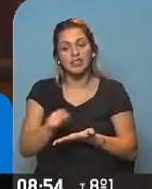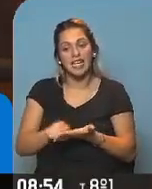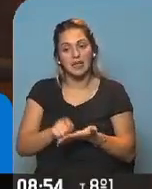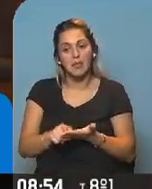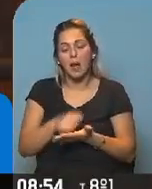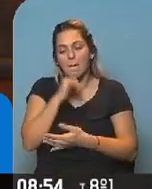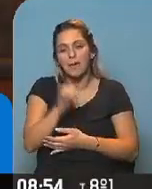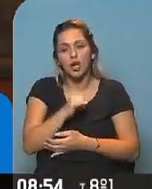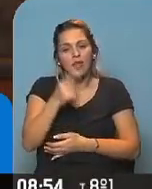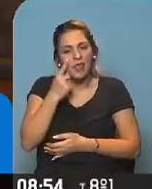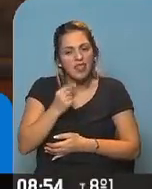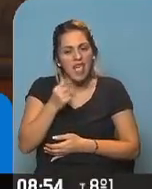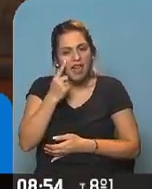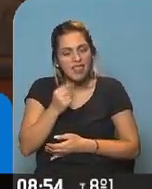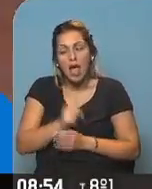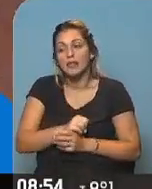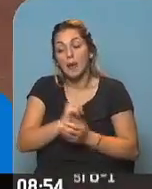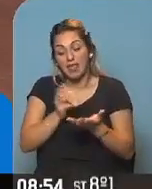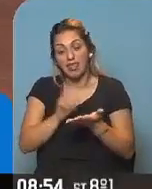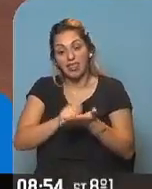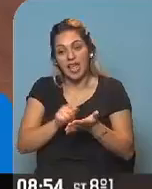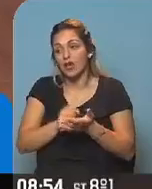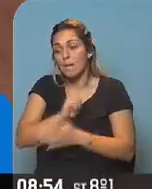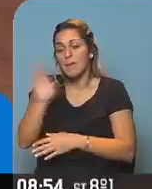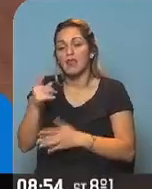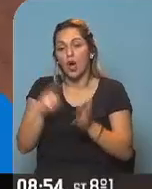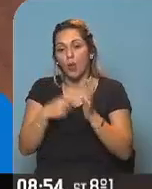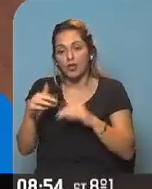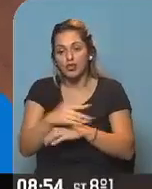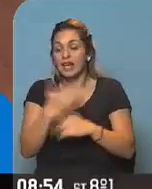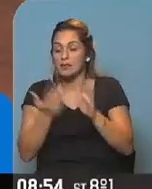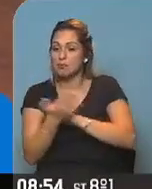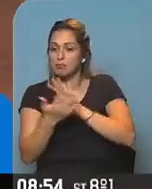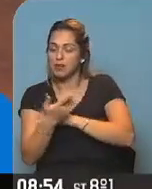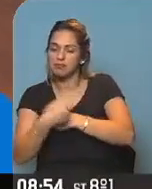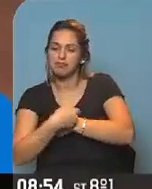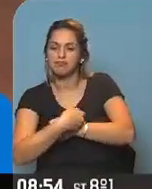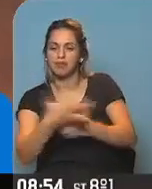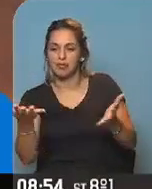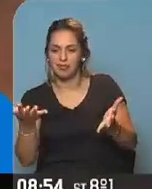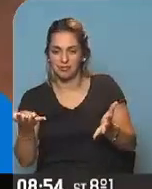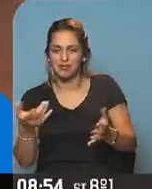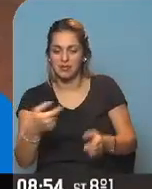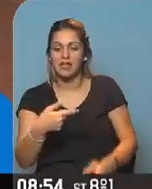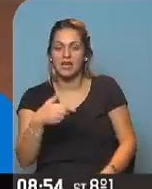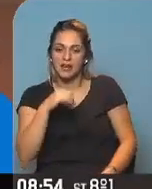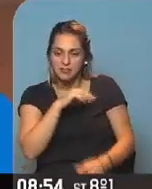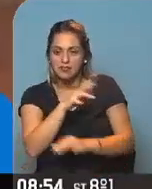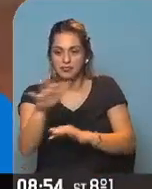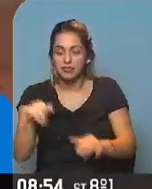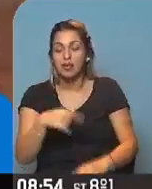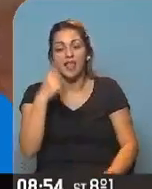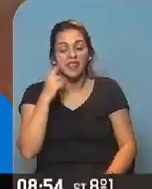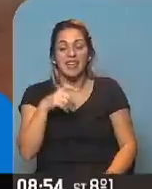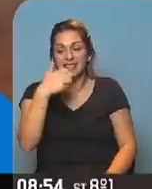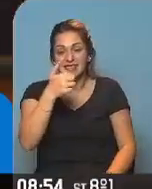día a día lo que pasaba se mandaba buenos aires- se imprimía y se repartía por todas las provincias unidas y se llegó al 6 de